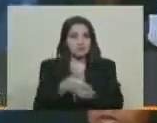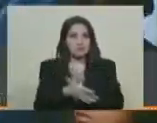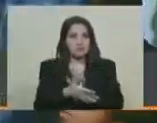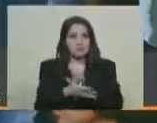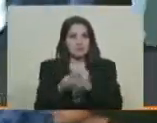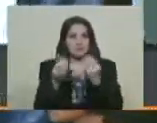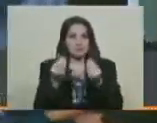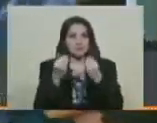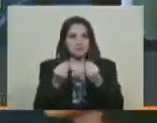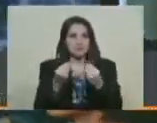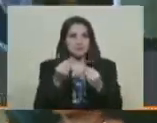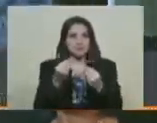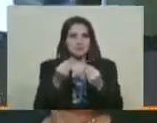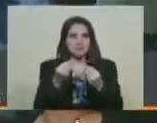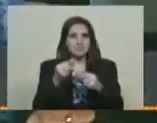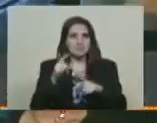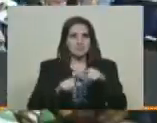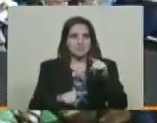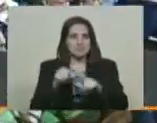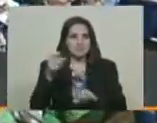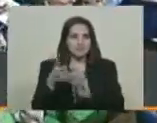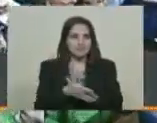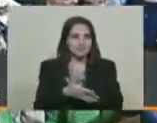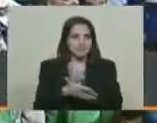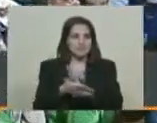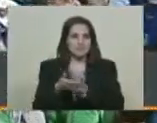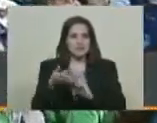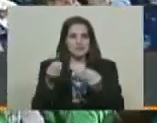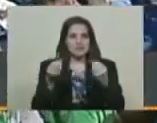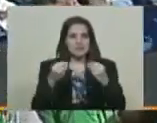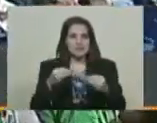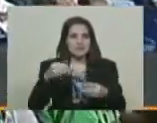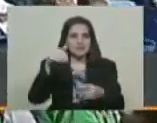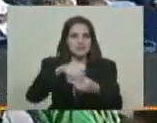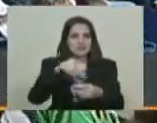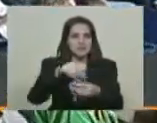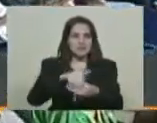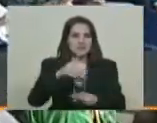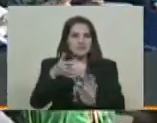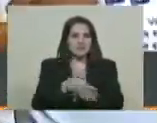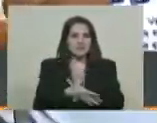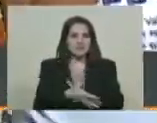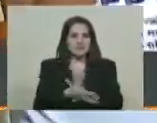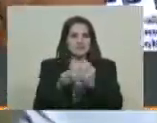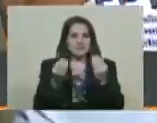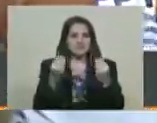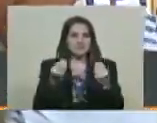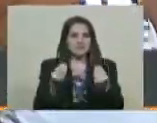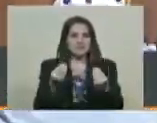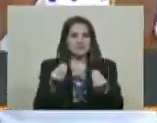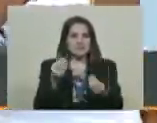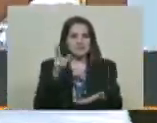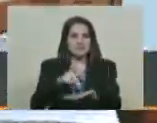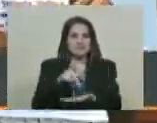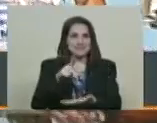país. Una mega elección, elecciones, democracia, participación.